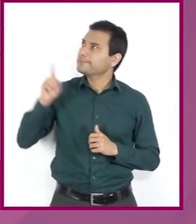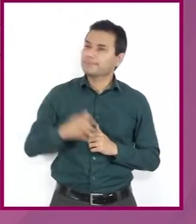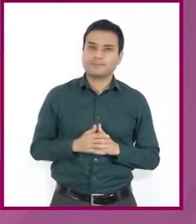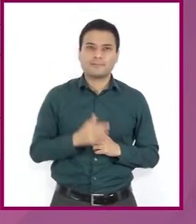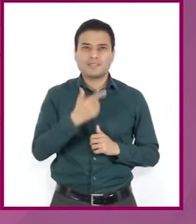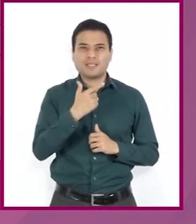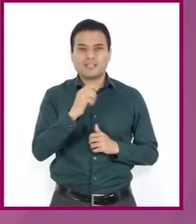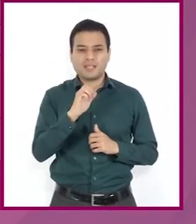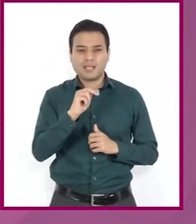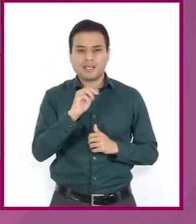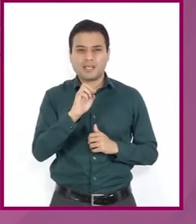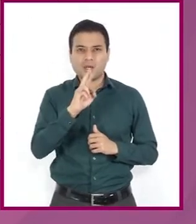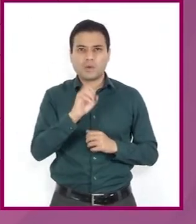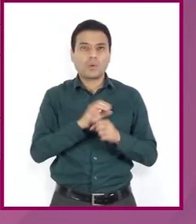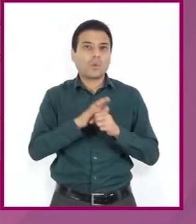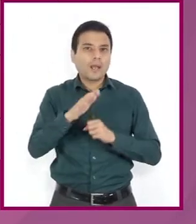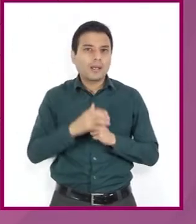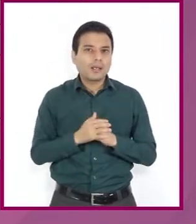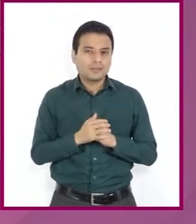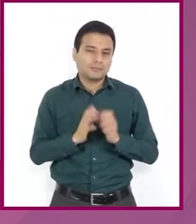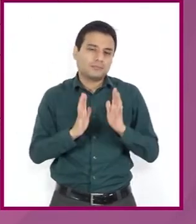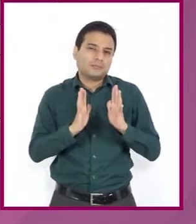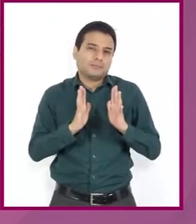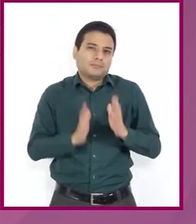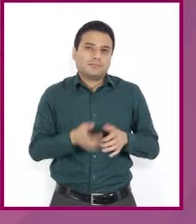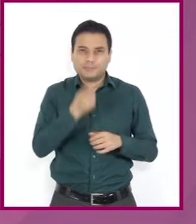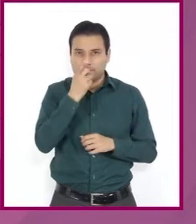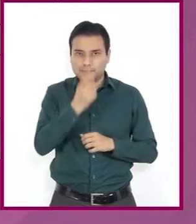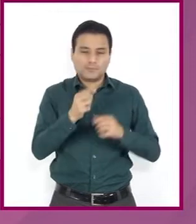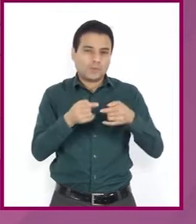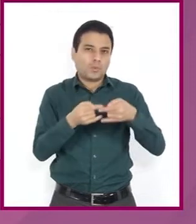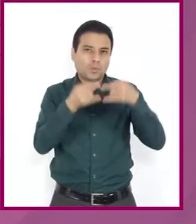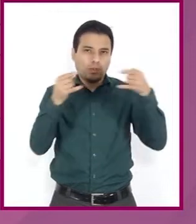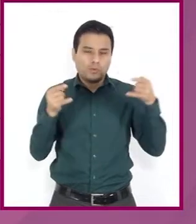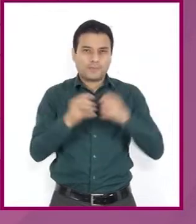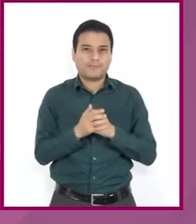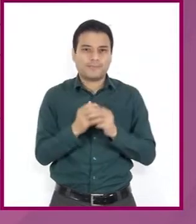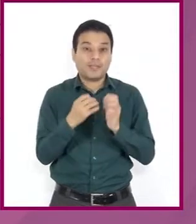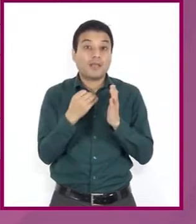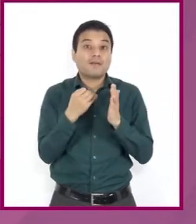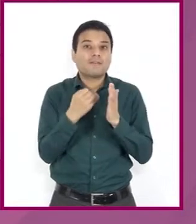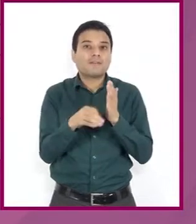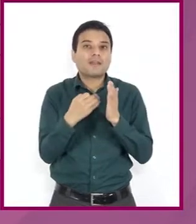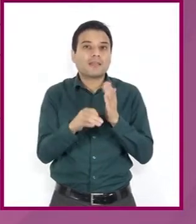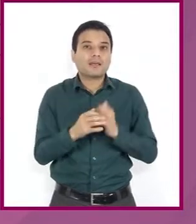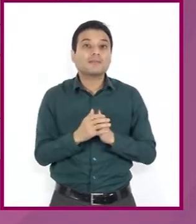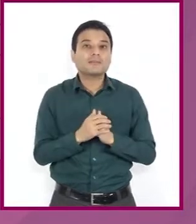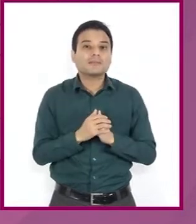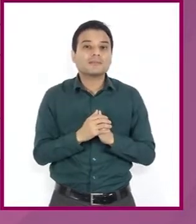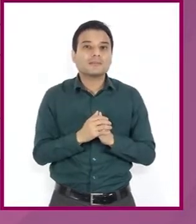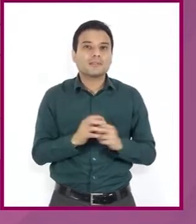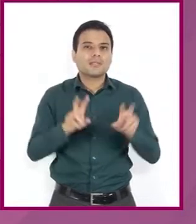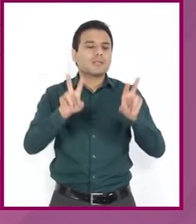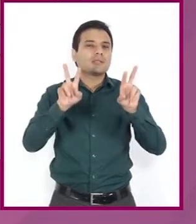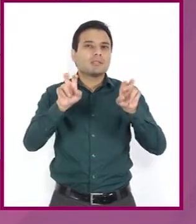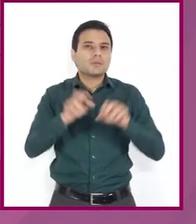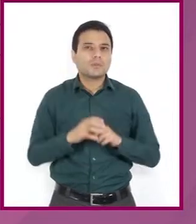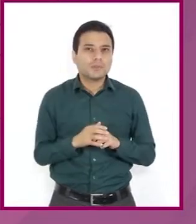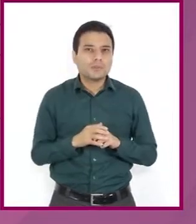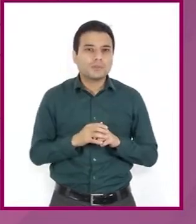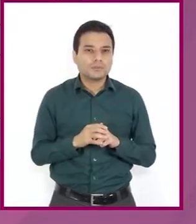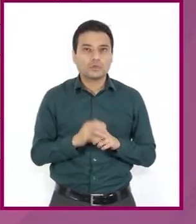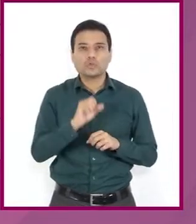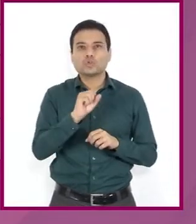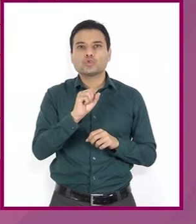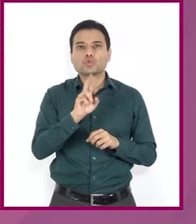ya está establecido, pues es de la narrativa cuento, pero le falta identificar desde el título del cuento, el